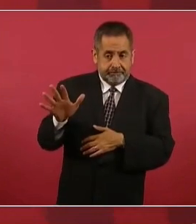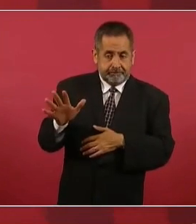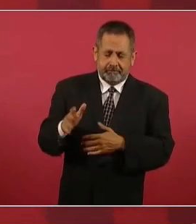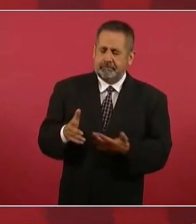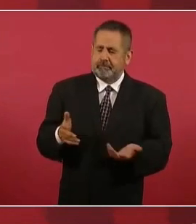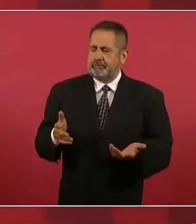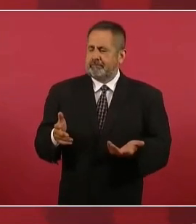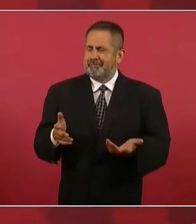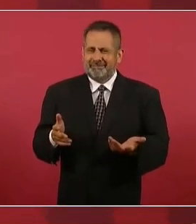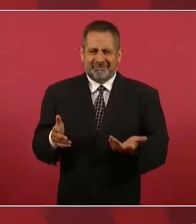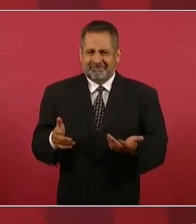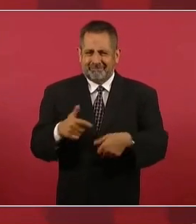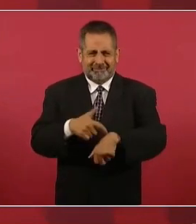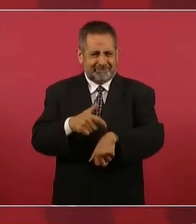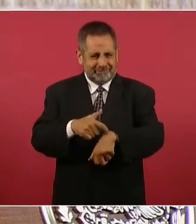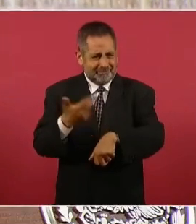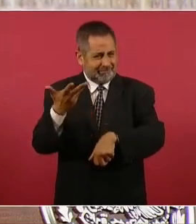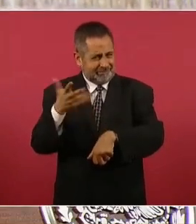y